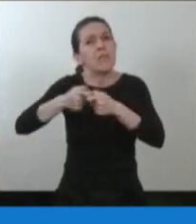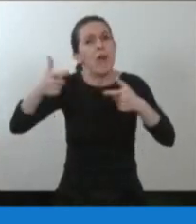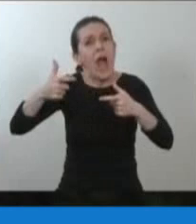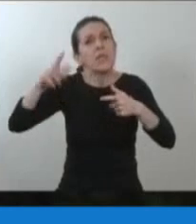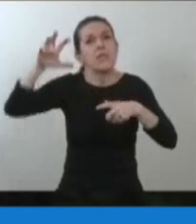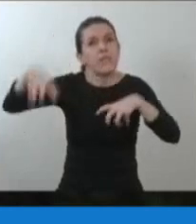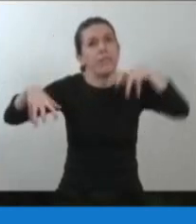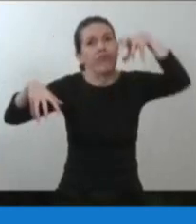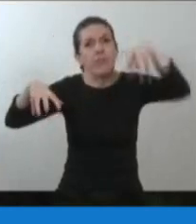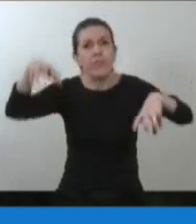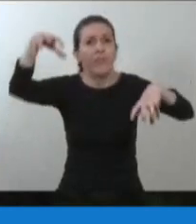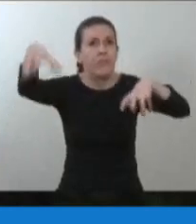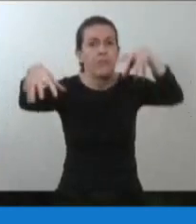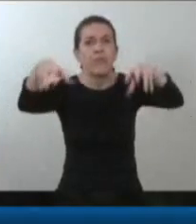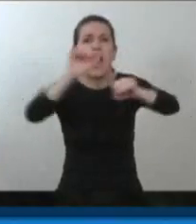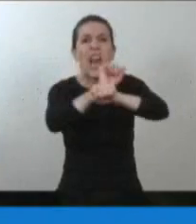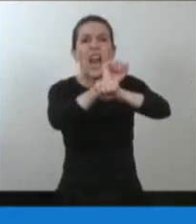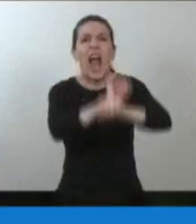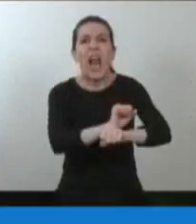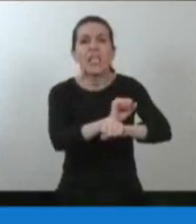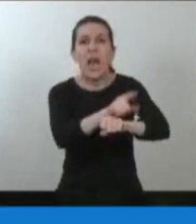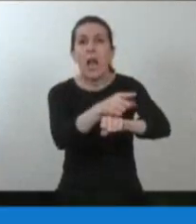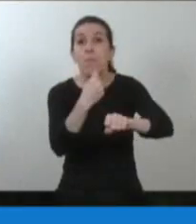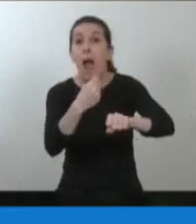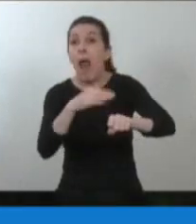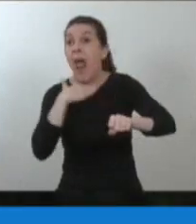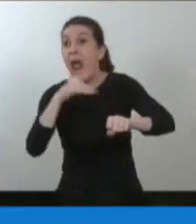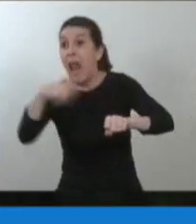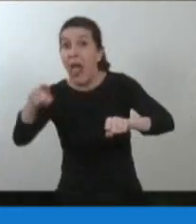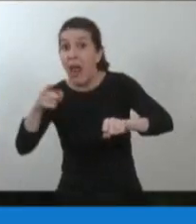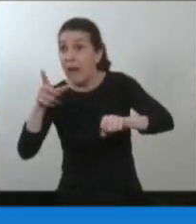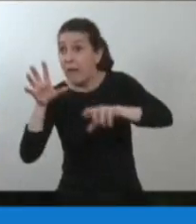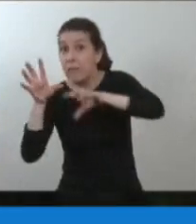para alojar a los que son condenados